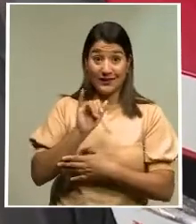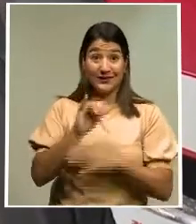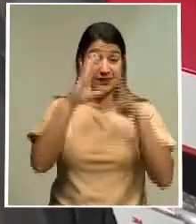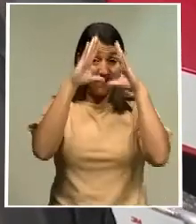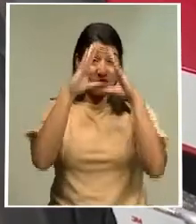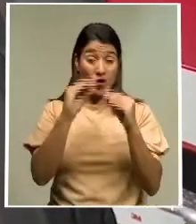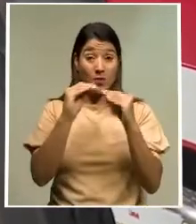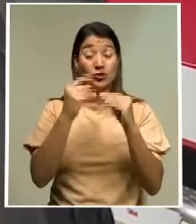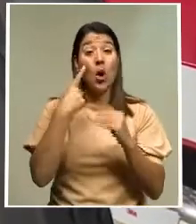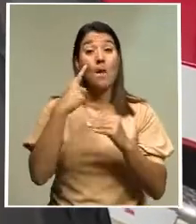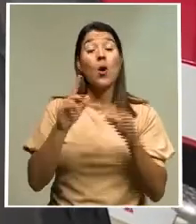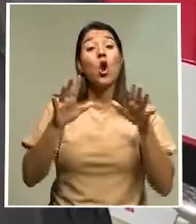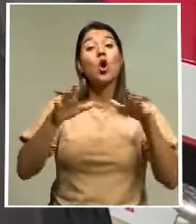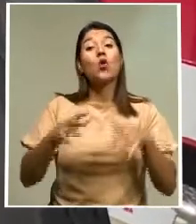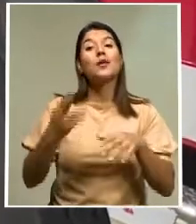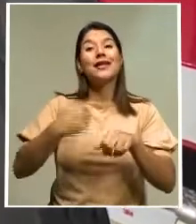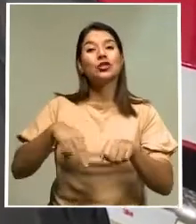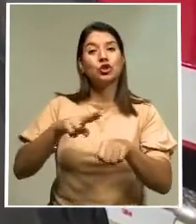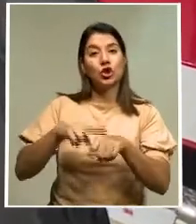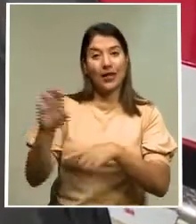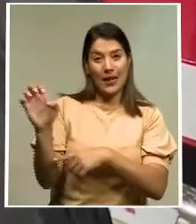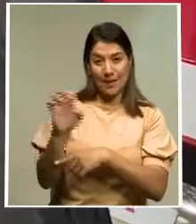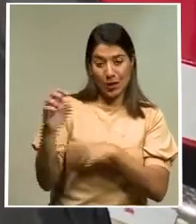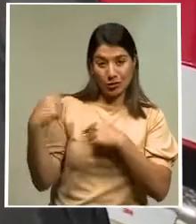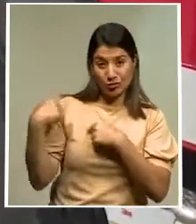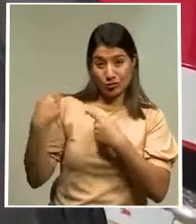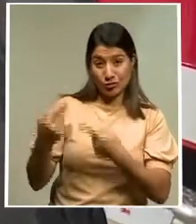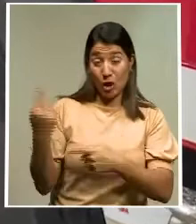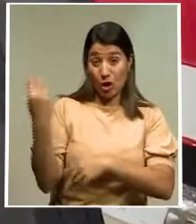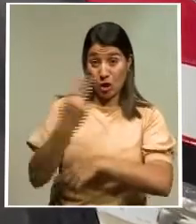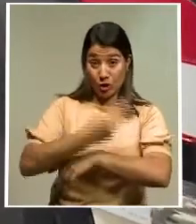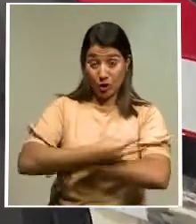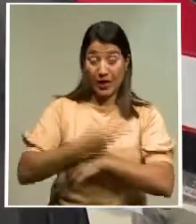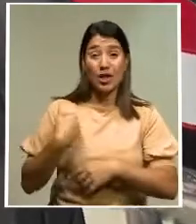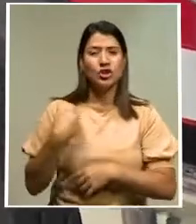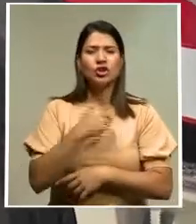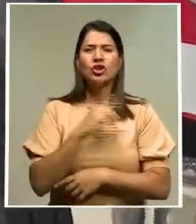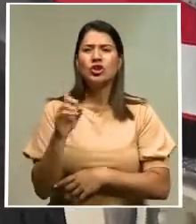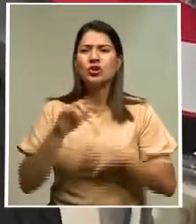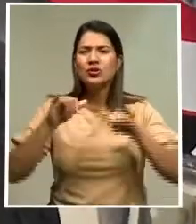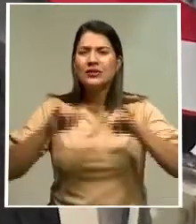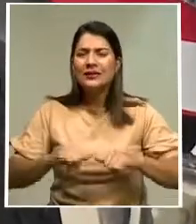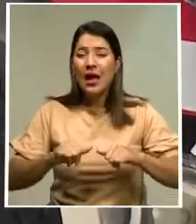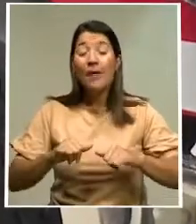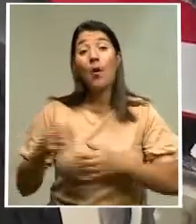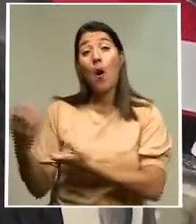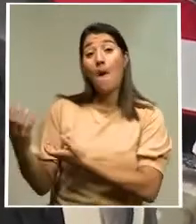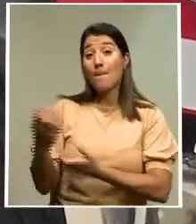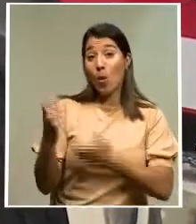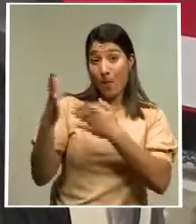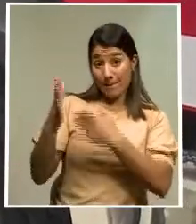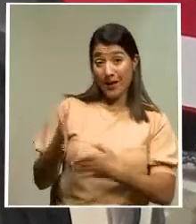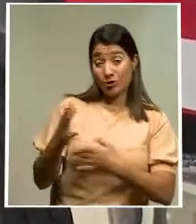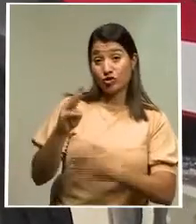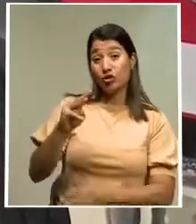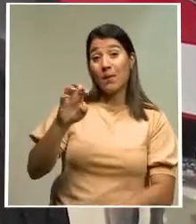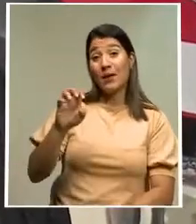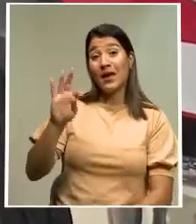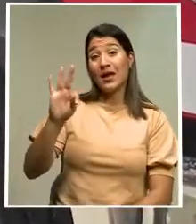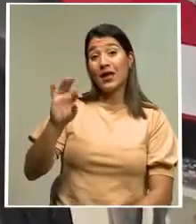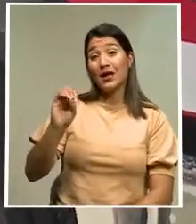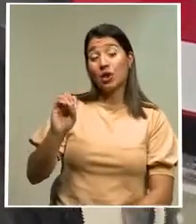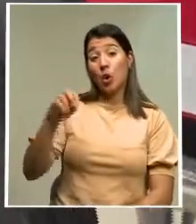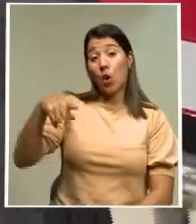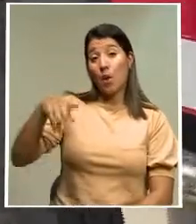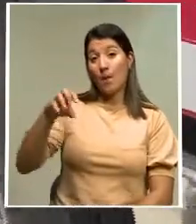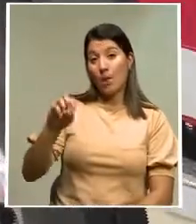de Emergencias por las lluvias de los últimos 12 días. Nos encontramos en la estación metropolitana norte del Cuerpo de Bomberos con don